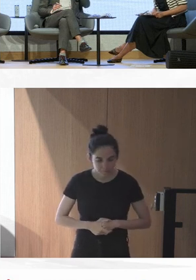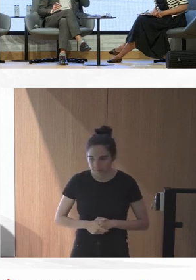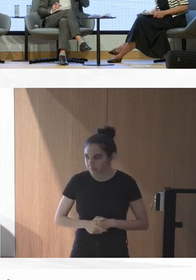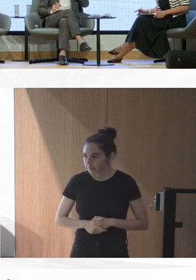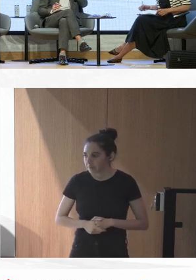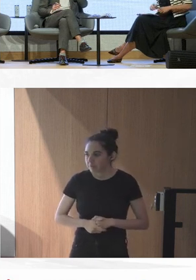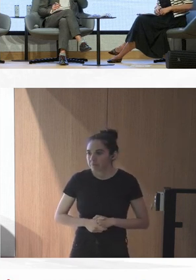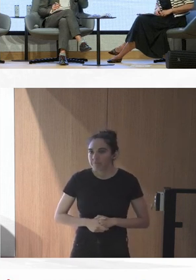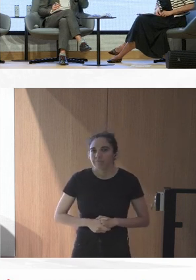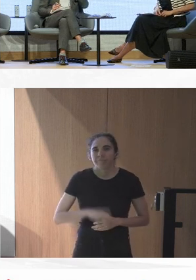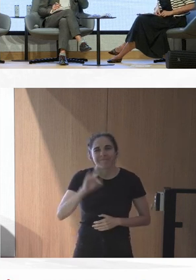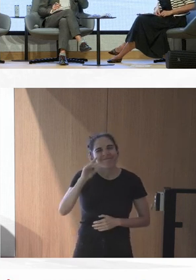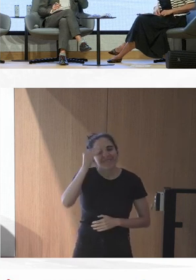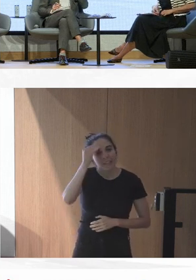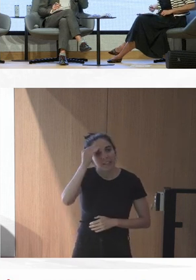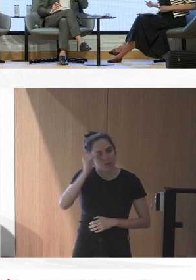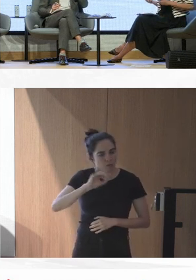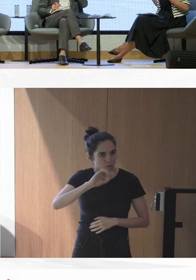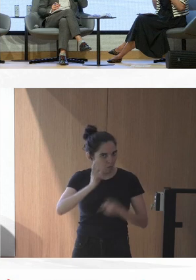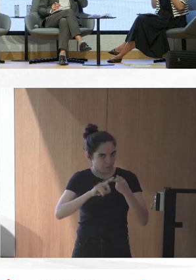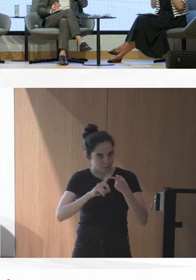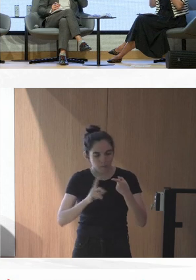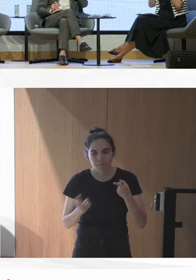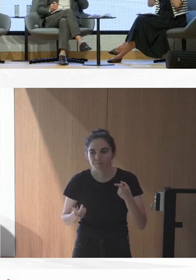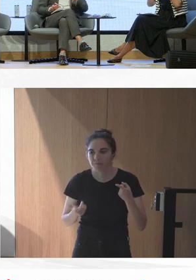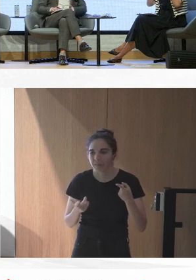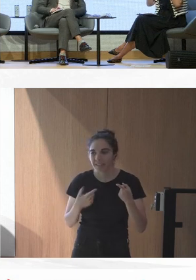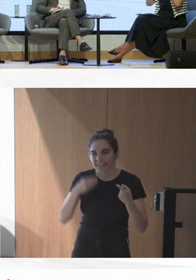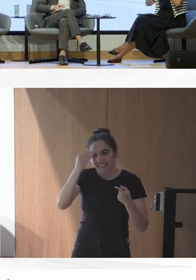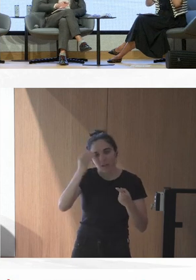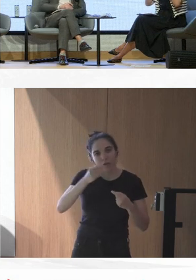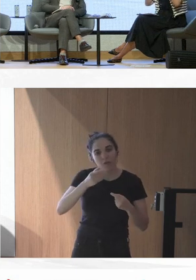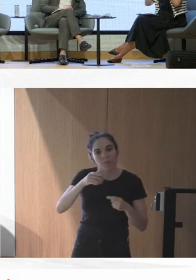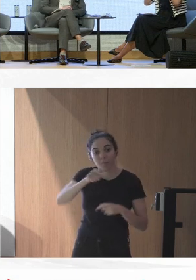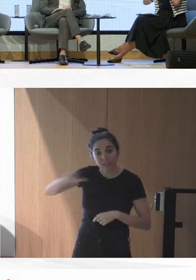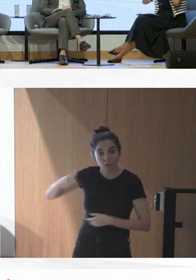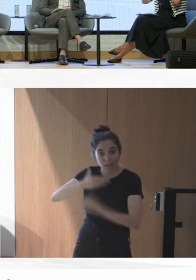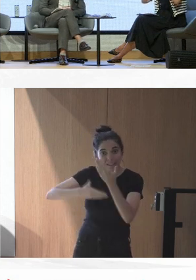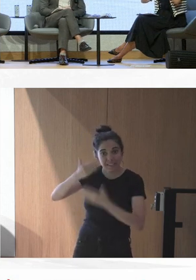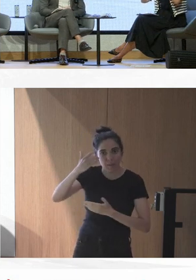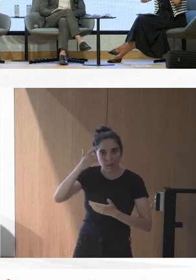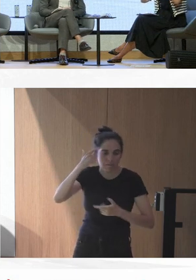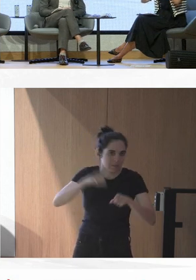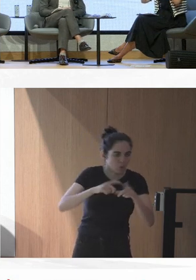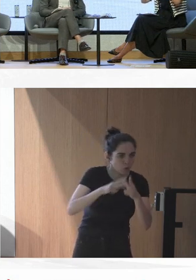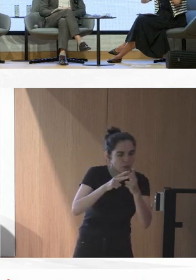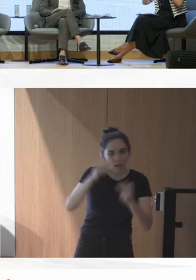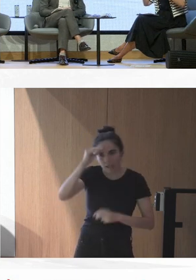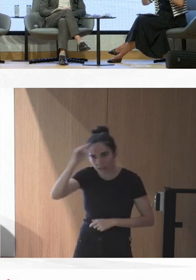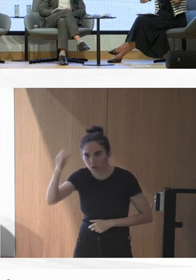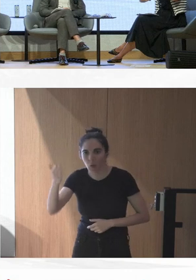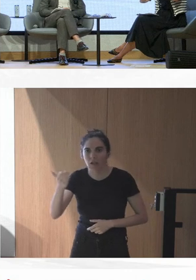Sí, me parece que, en primer lugar, yo creo que la situación de las personas con discapacidad, ¿no? Psicosocial, intelectual, aquellas